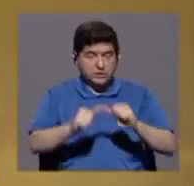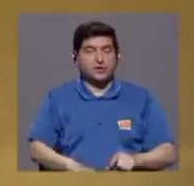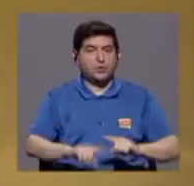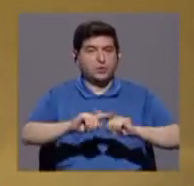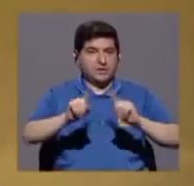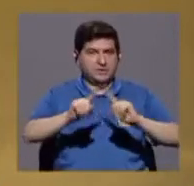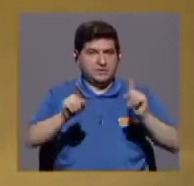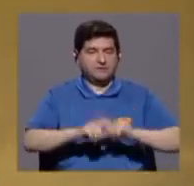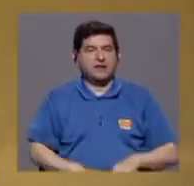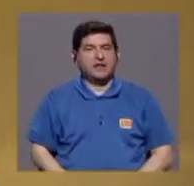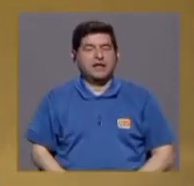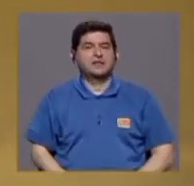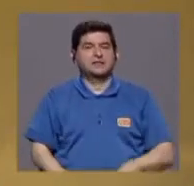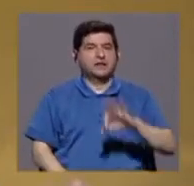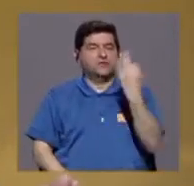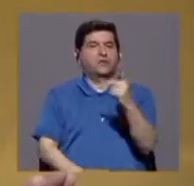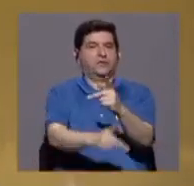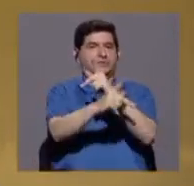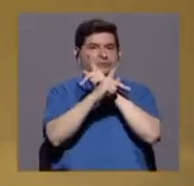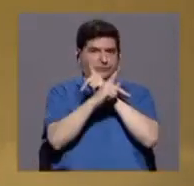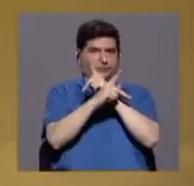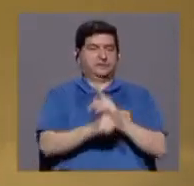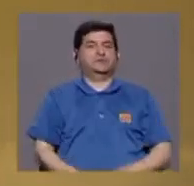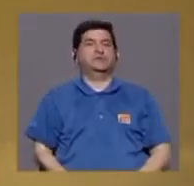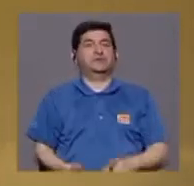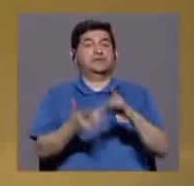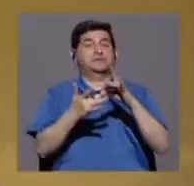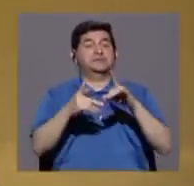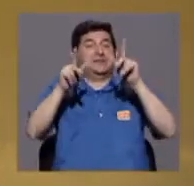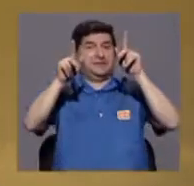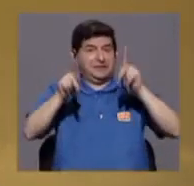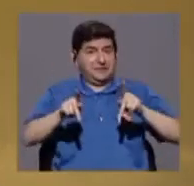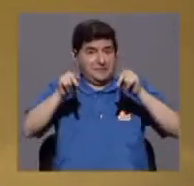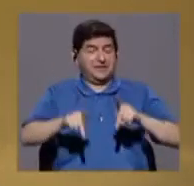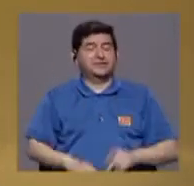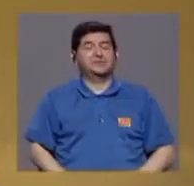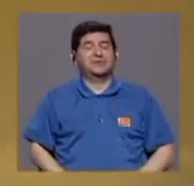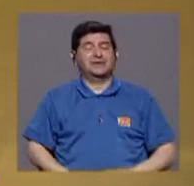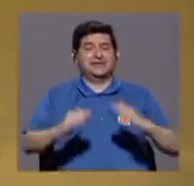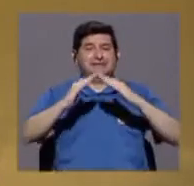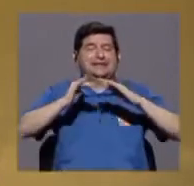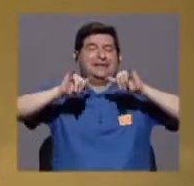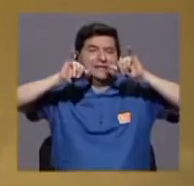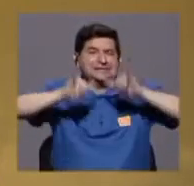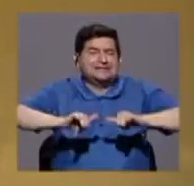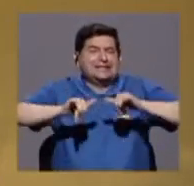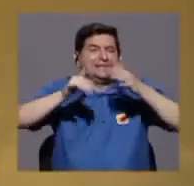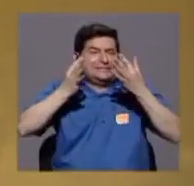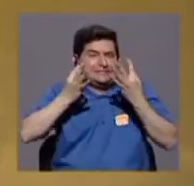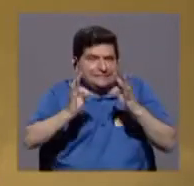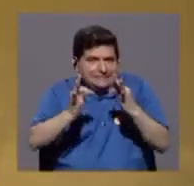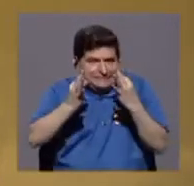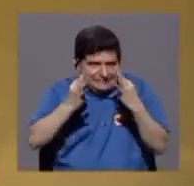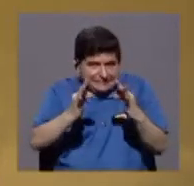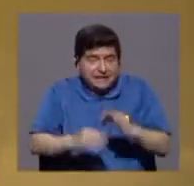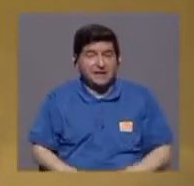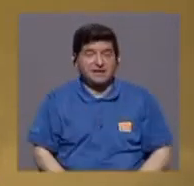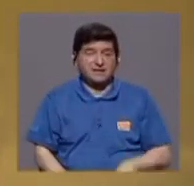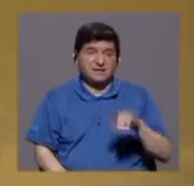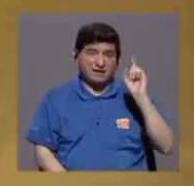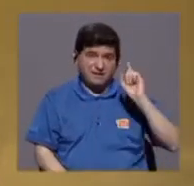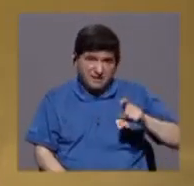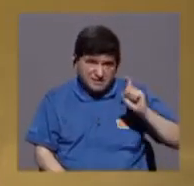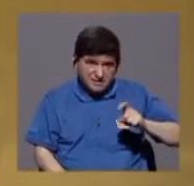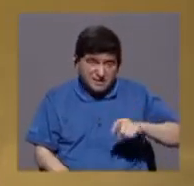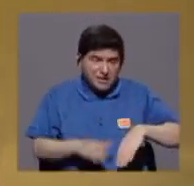sanitarias, incluyendo, para aquellos que puedan, permanezcan en sus hogares, y si tienen que salir,